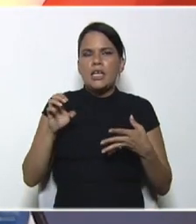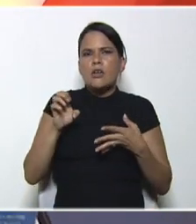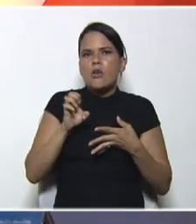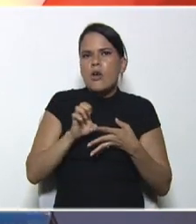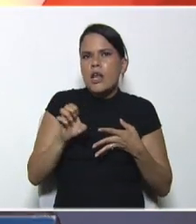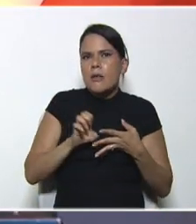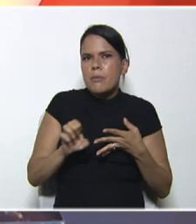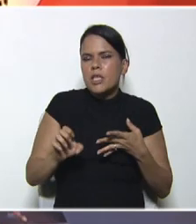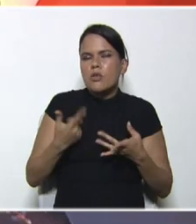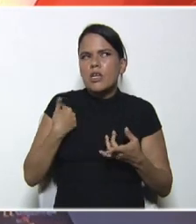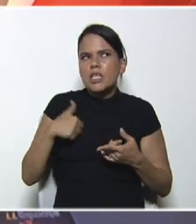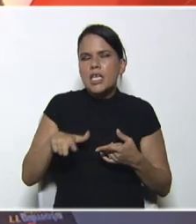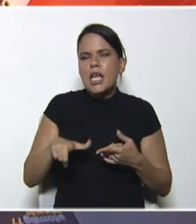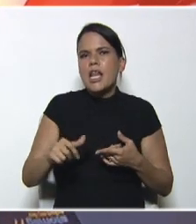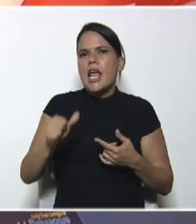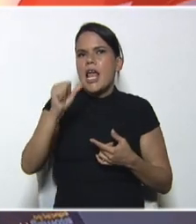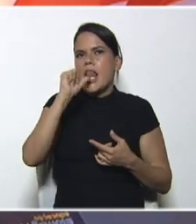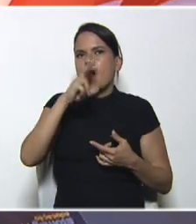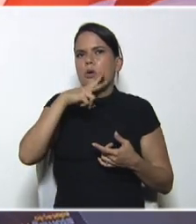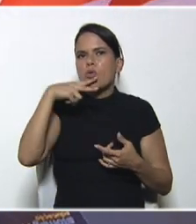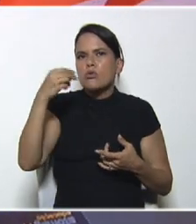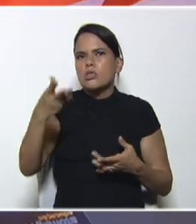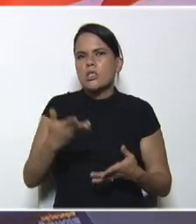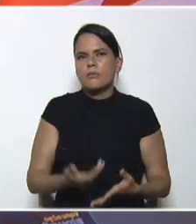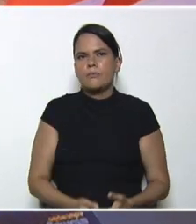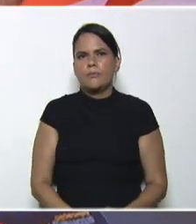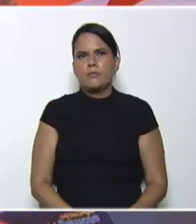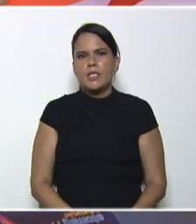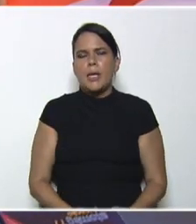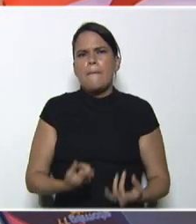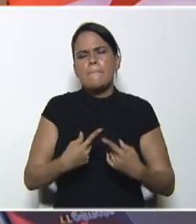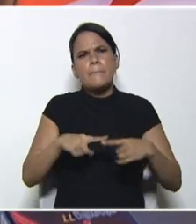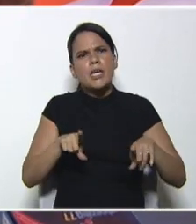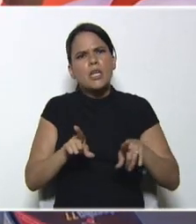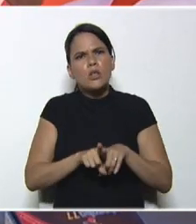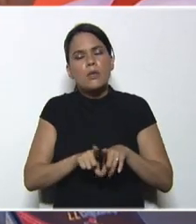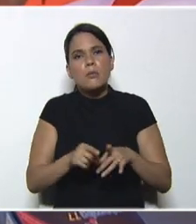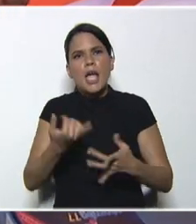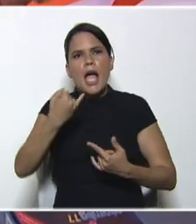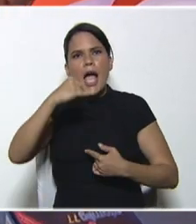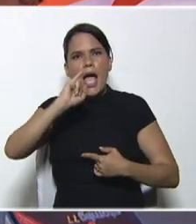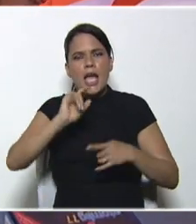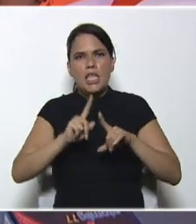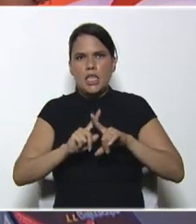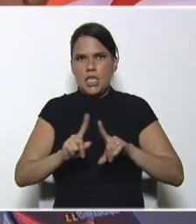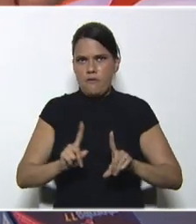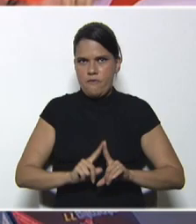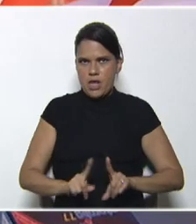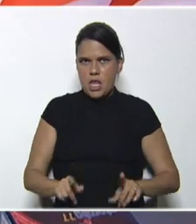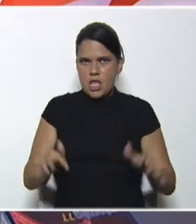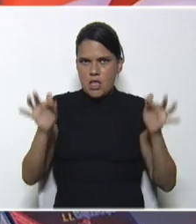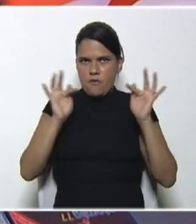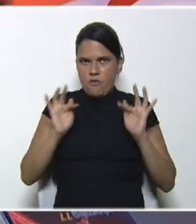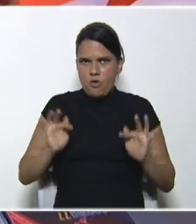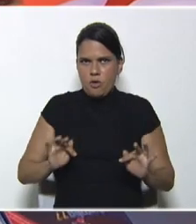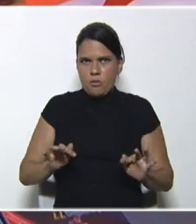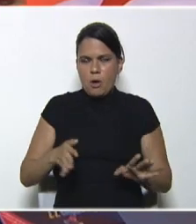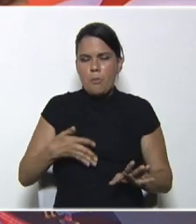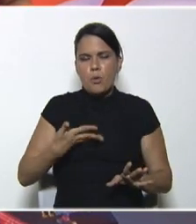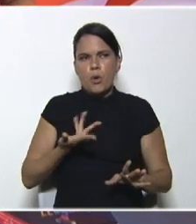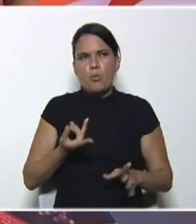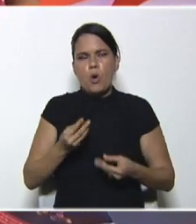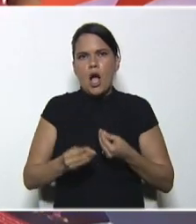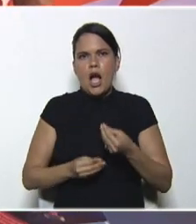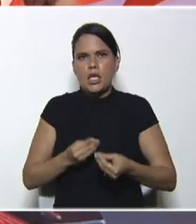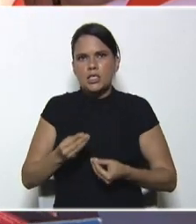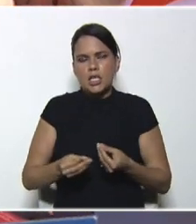agua dulce, vamos a llamarla así, ¿ok? Pero entonces hay diferentes formas, podemos flotar de mayor facilidad